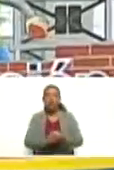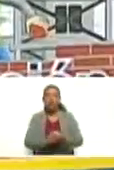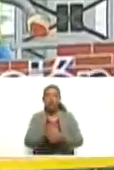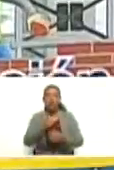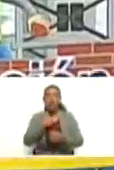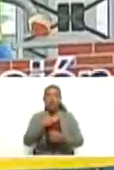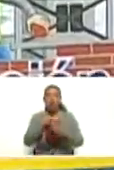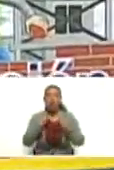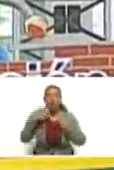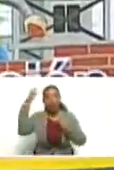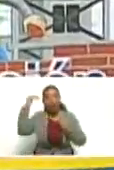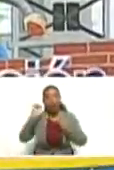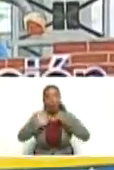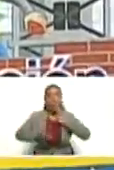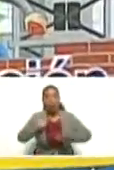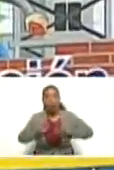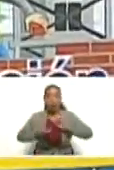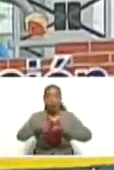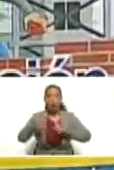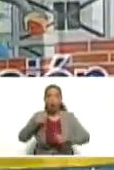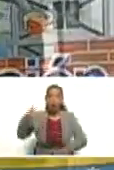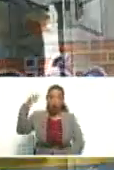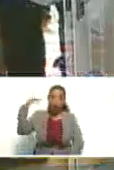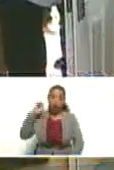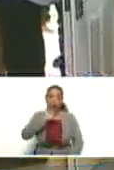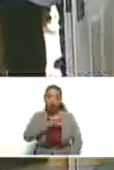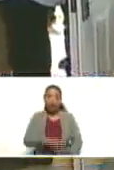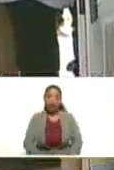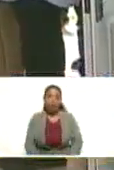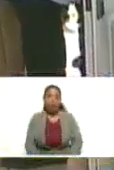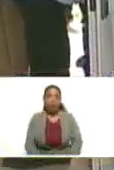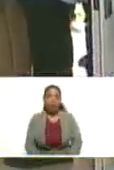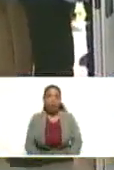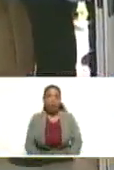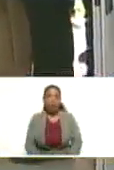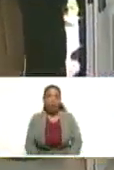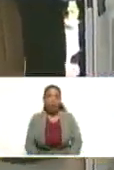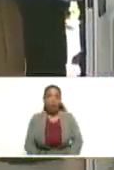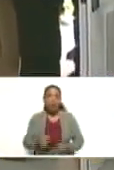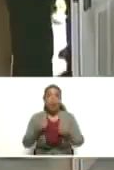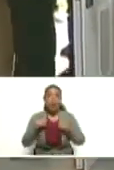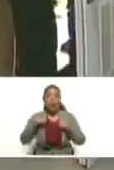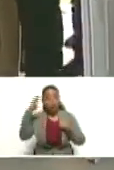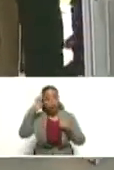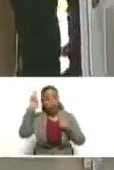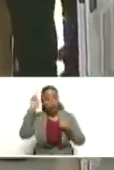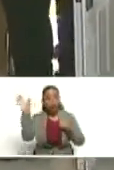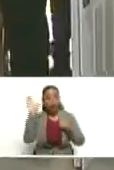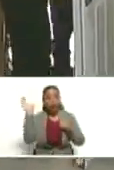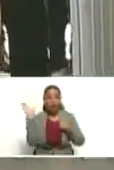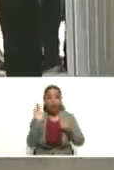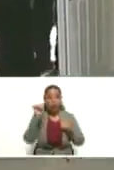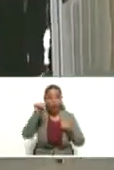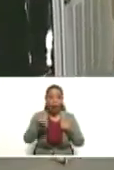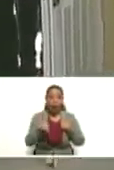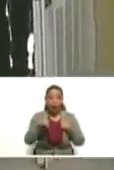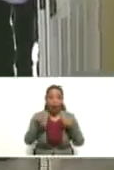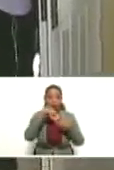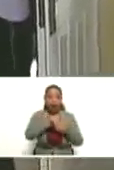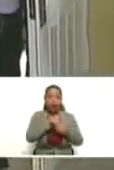Barlovento, ¿sí? Ahí estábamos en la casa de mis padres, después, bueno, cuestiones de estudio, vinimos a Caracas y estamos en la casa